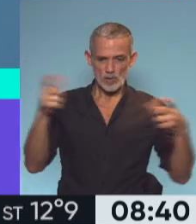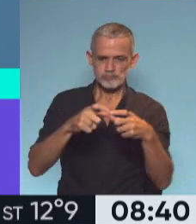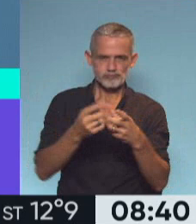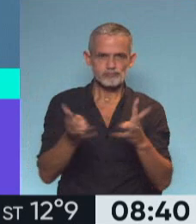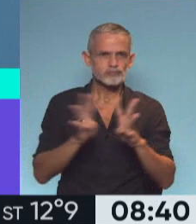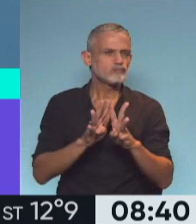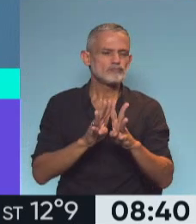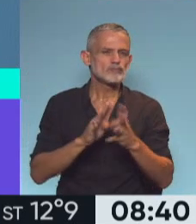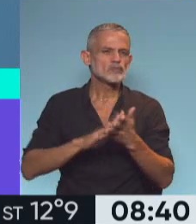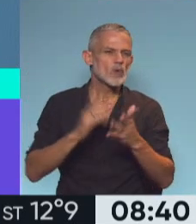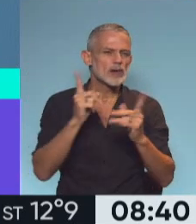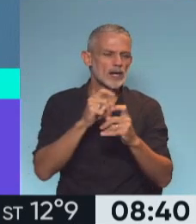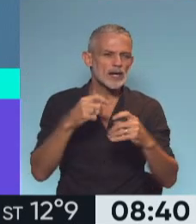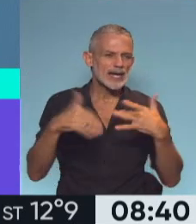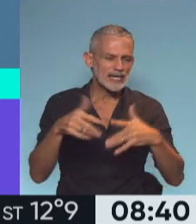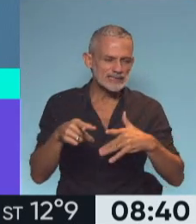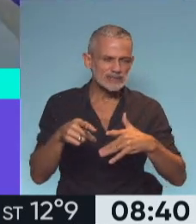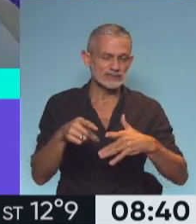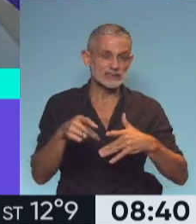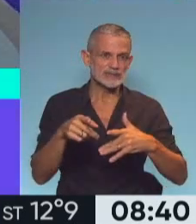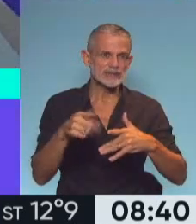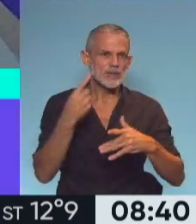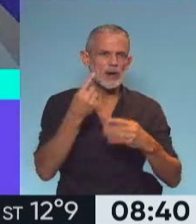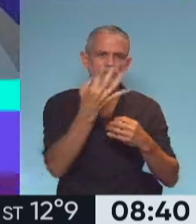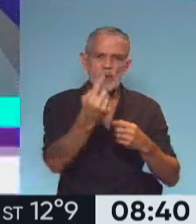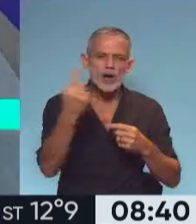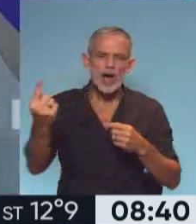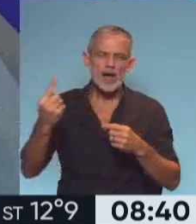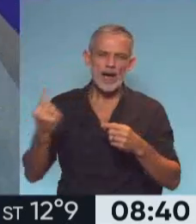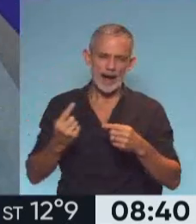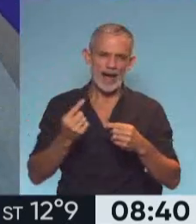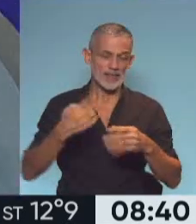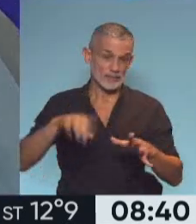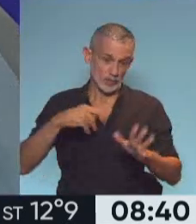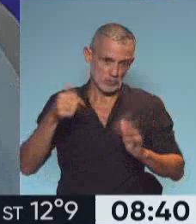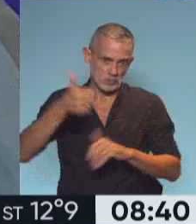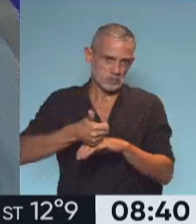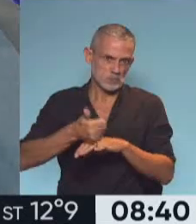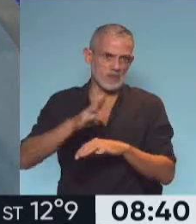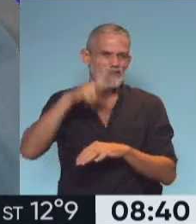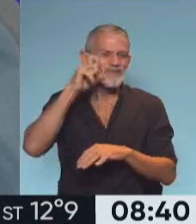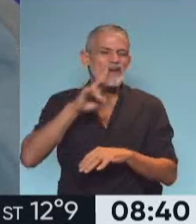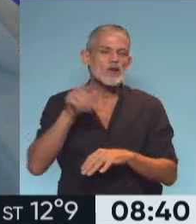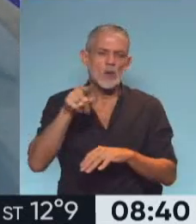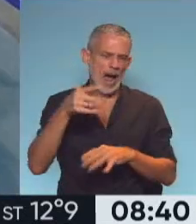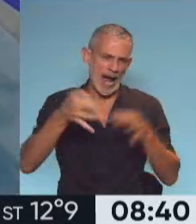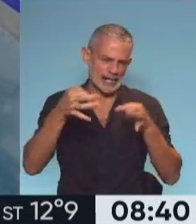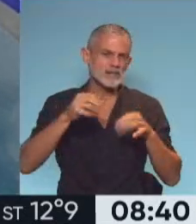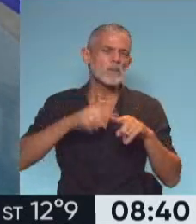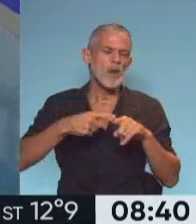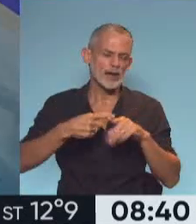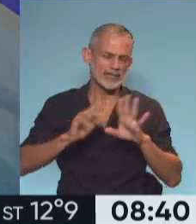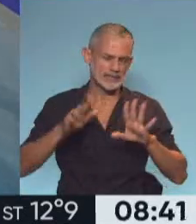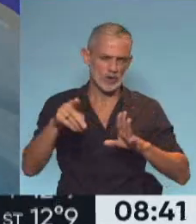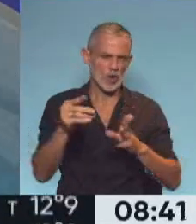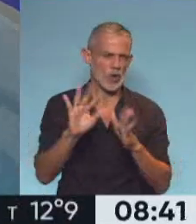es lo que va pasando en cada uno de los distritos. Vero, pero como siempre hacemos el análisis político, ¿no? El posicionamiento de unos y otros en esta situación, a ver